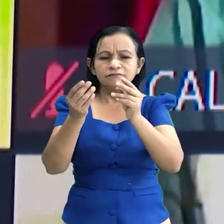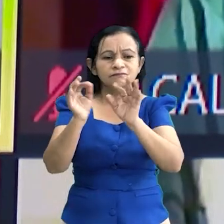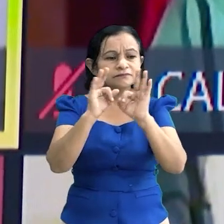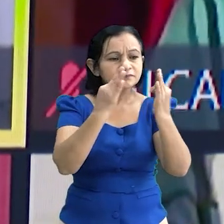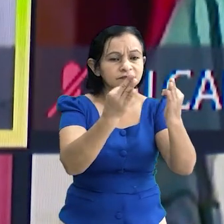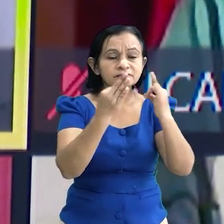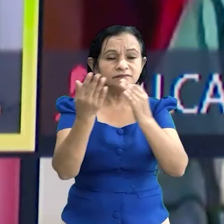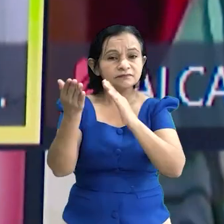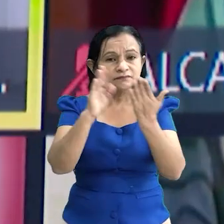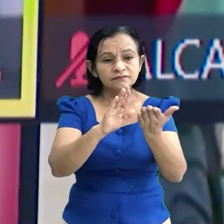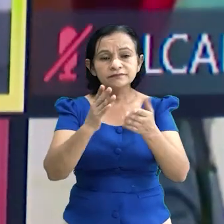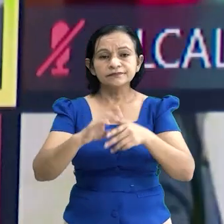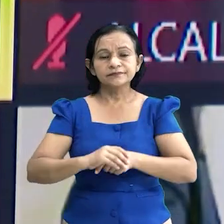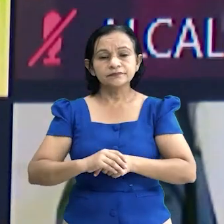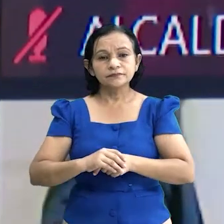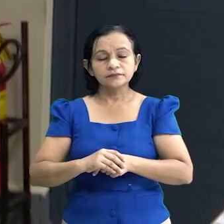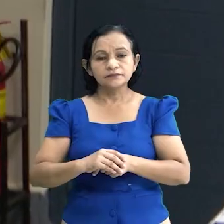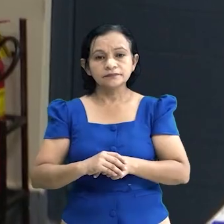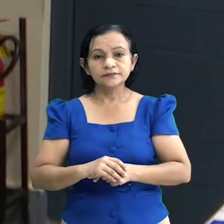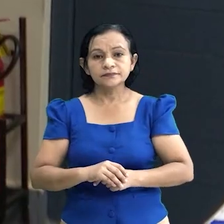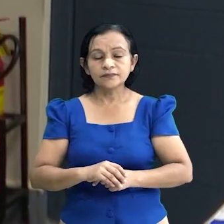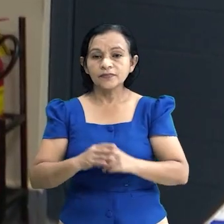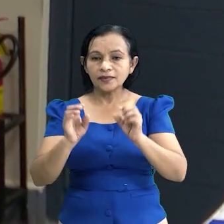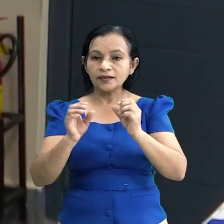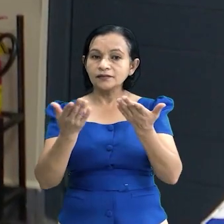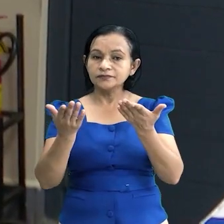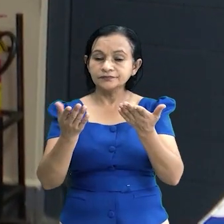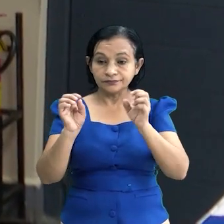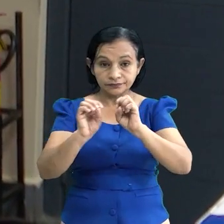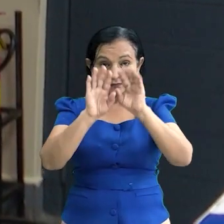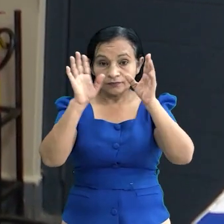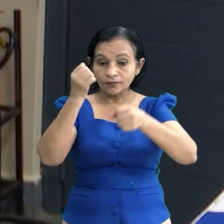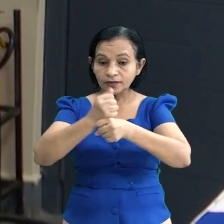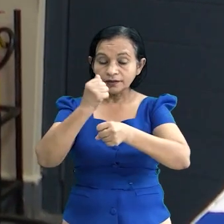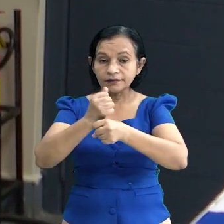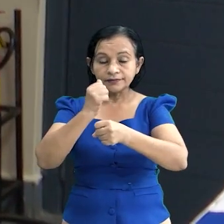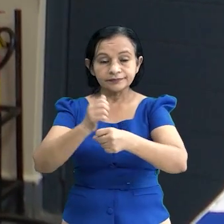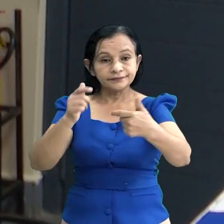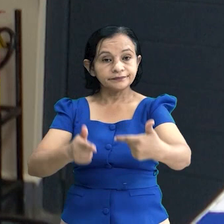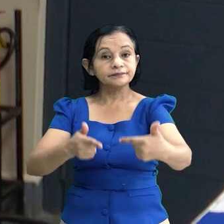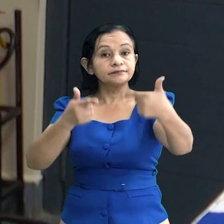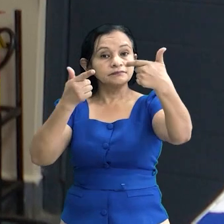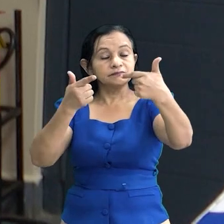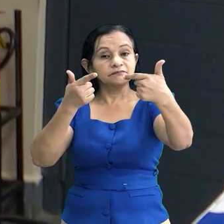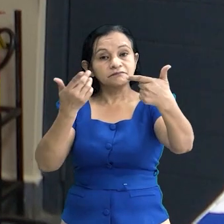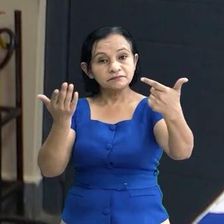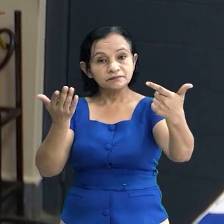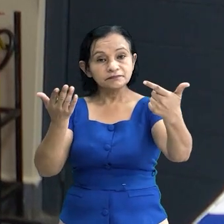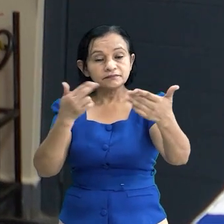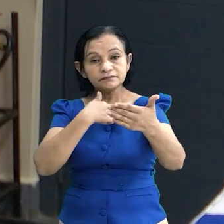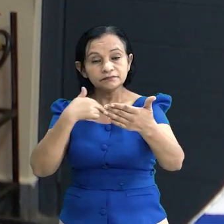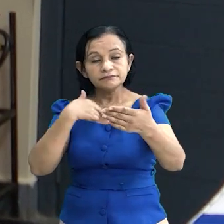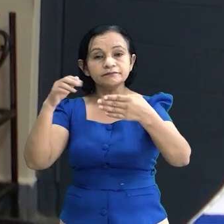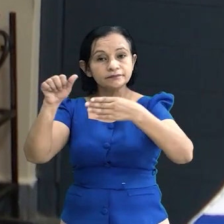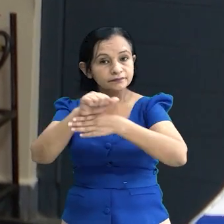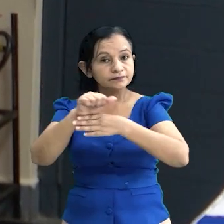familias nicaragüenses. Fue una mañana, ¿verdad?, de sesión virtual en donde se pusieron